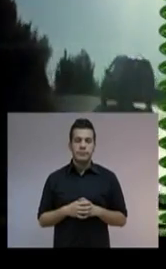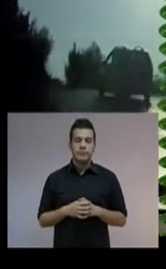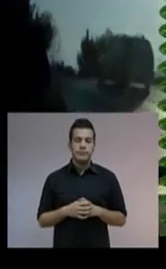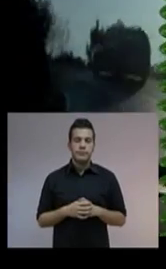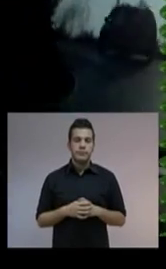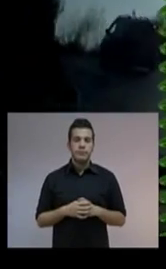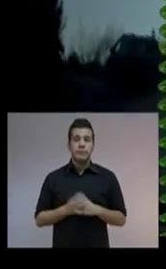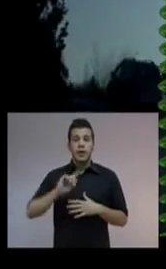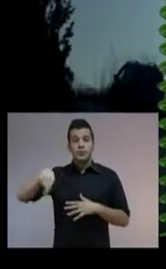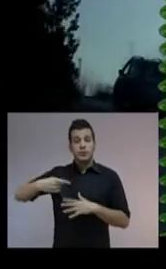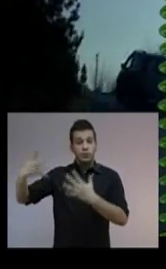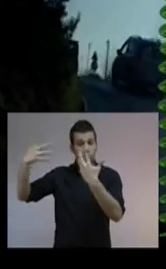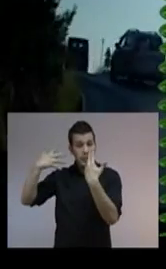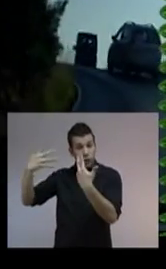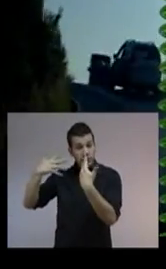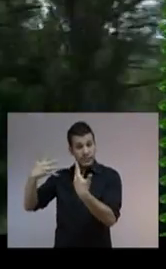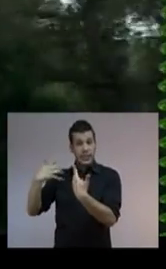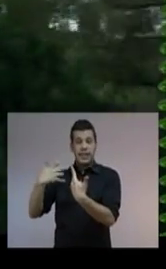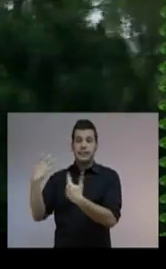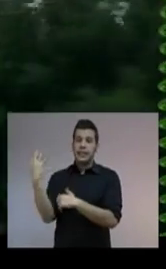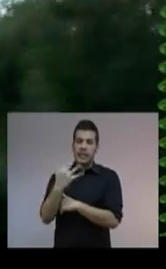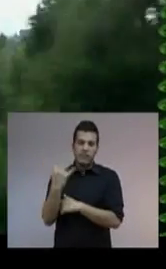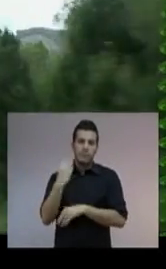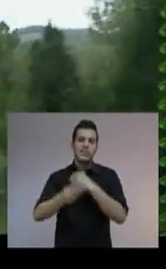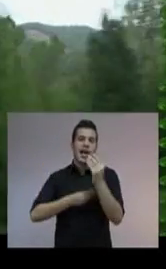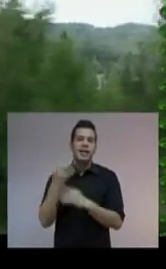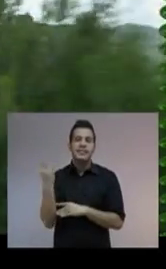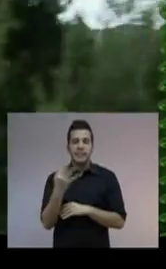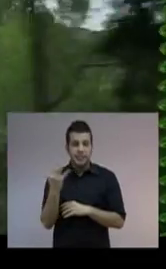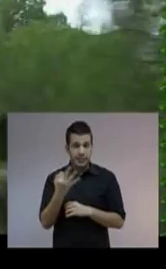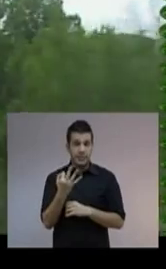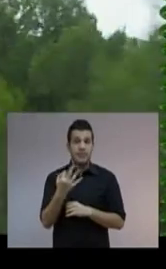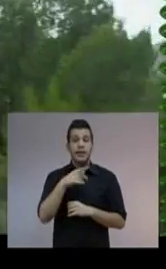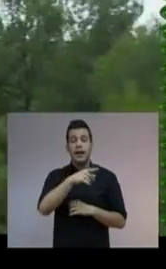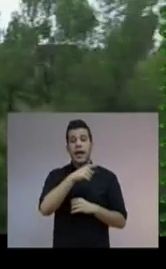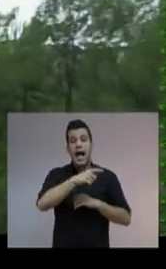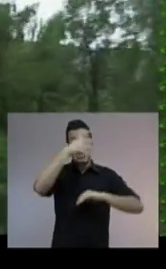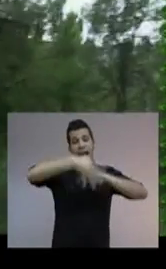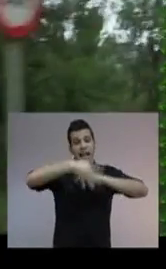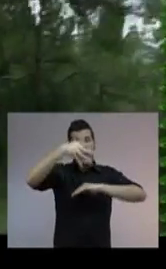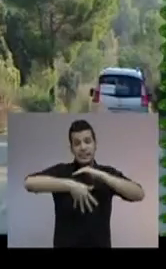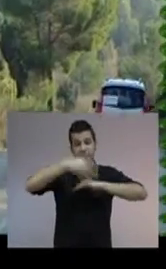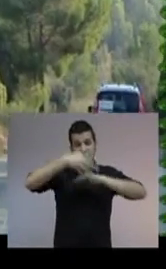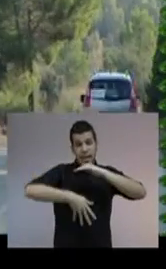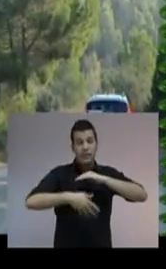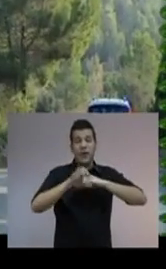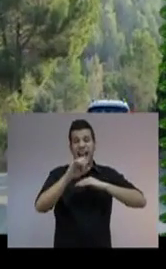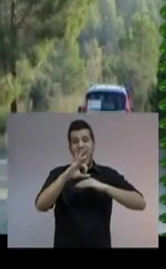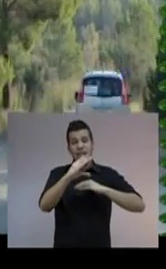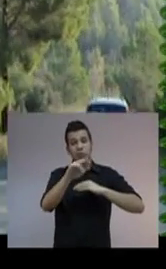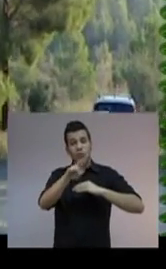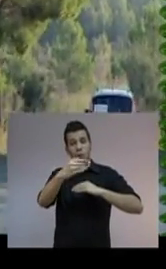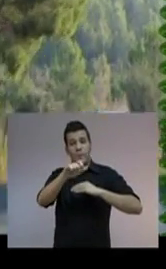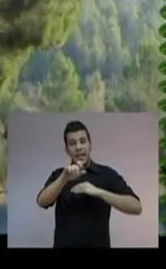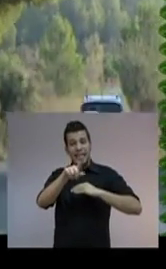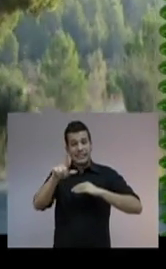Nos aconsejan no perdernos algunas de las espectaculares vistas que se observan desde los acantilados de la población de Ascubels, así